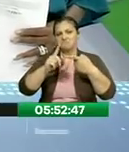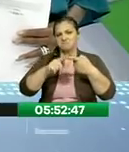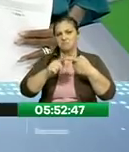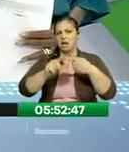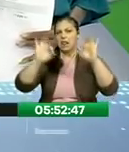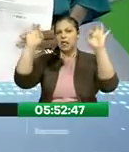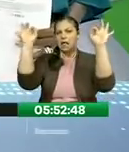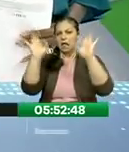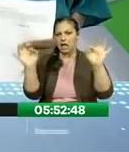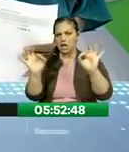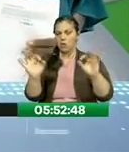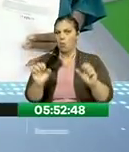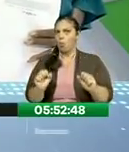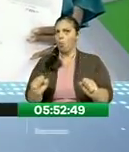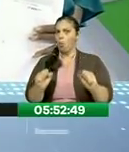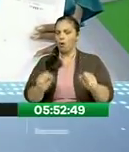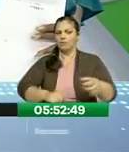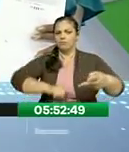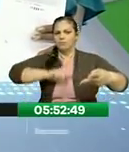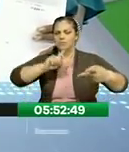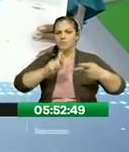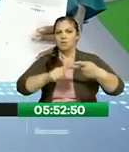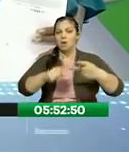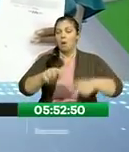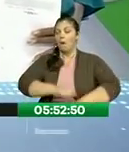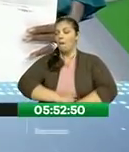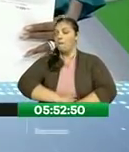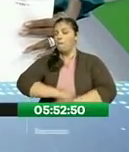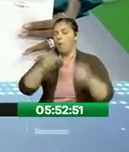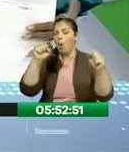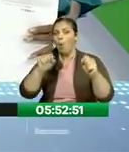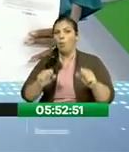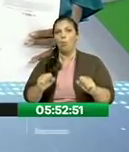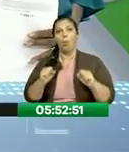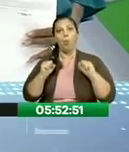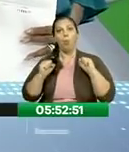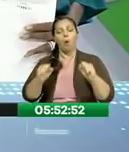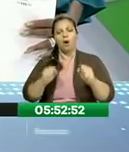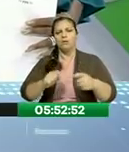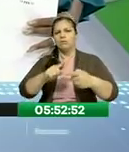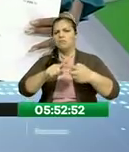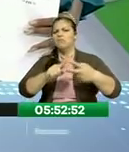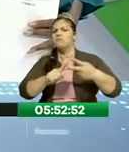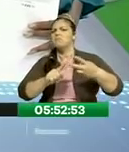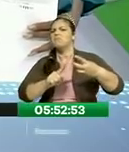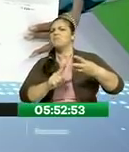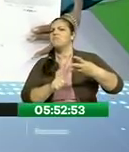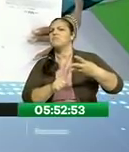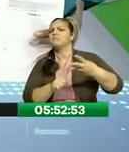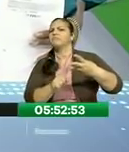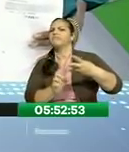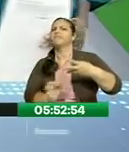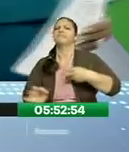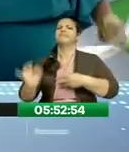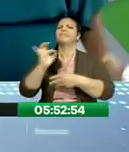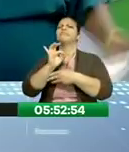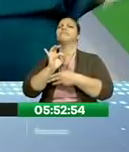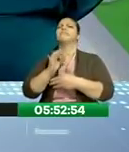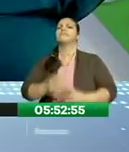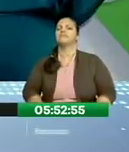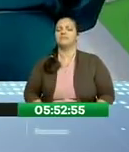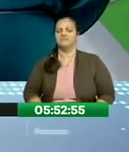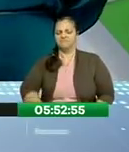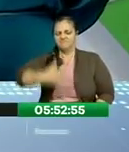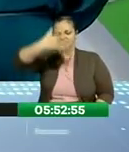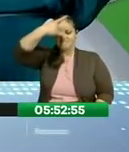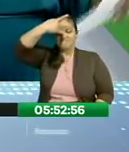fuerza motriz más poderosa que el vapor, la electricidad y la energía atómica, que se llama la